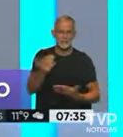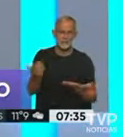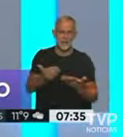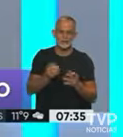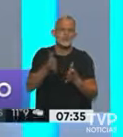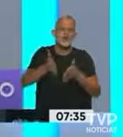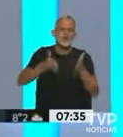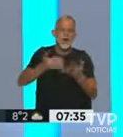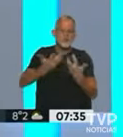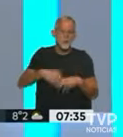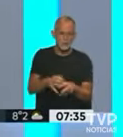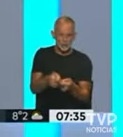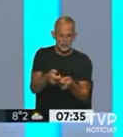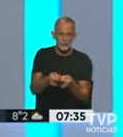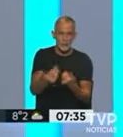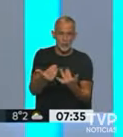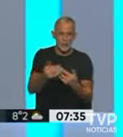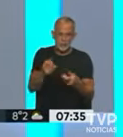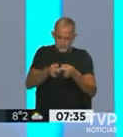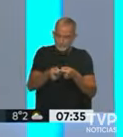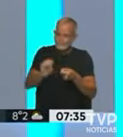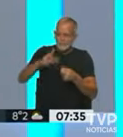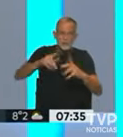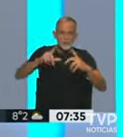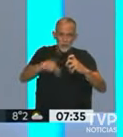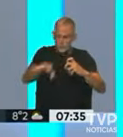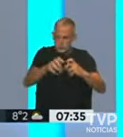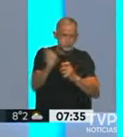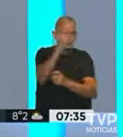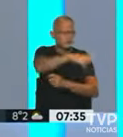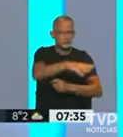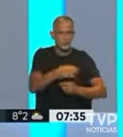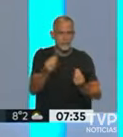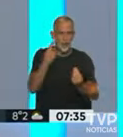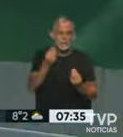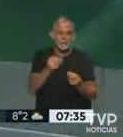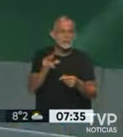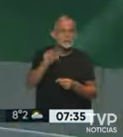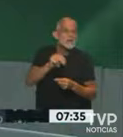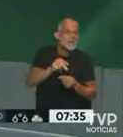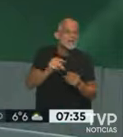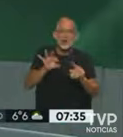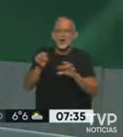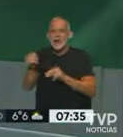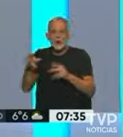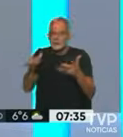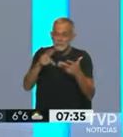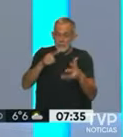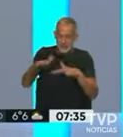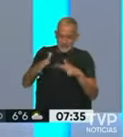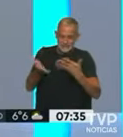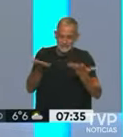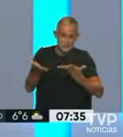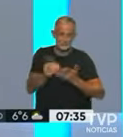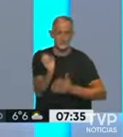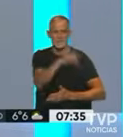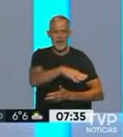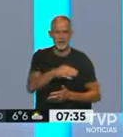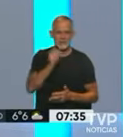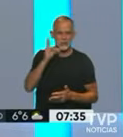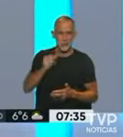WhatsApp de robots donde el productor puede mandar la foto del bichito que encuentra a ver si es un grillo o una langosta pero bueno la